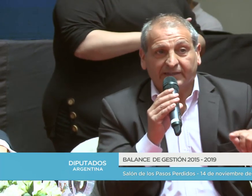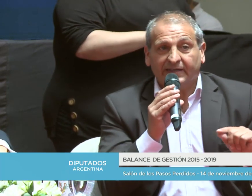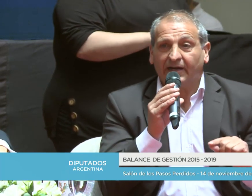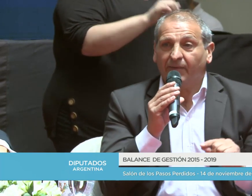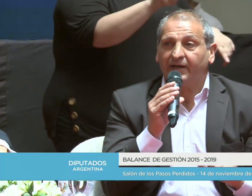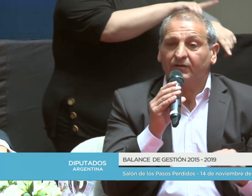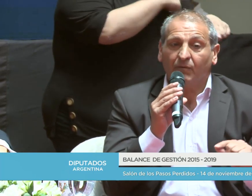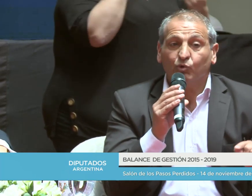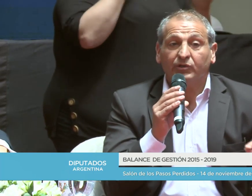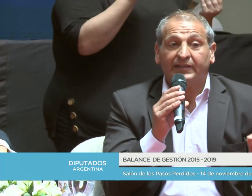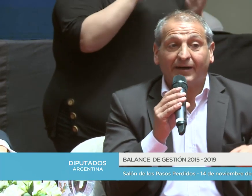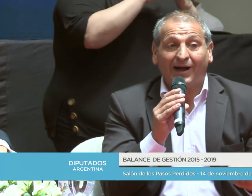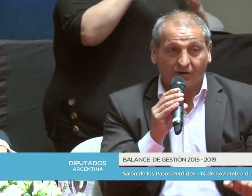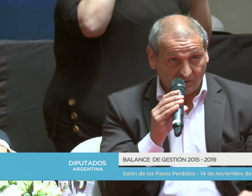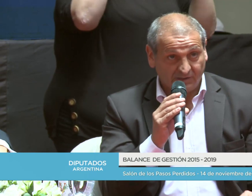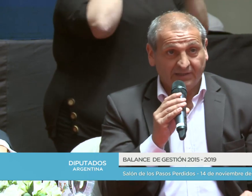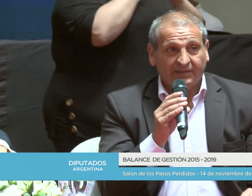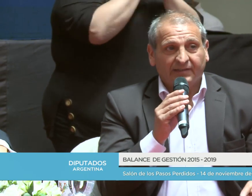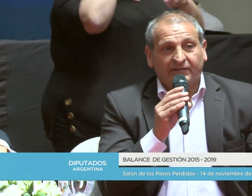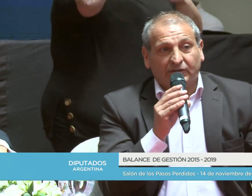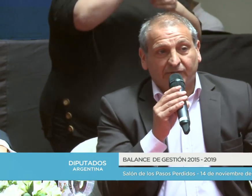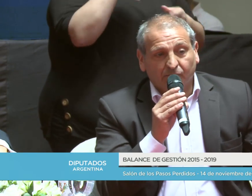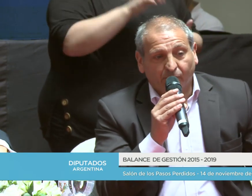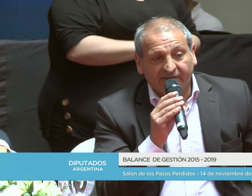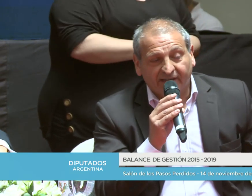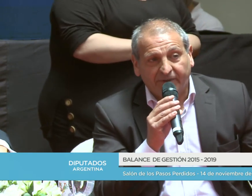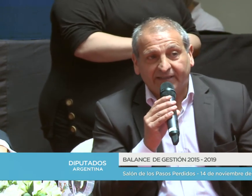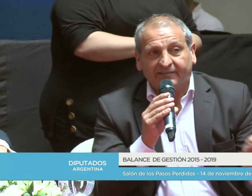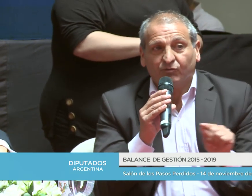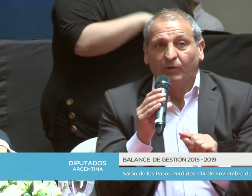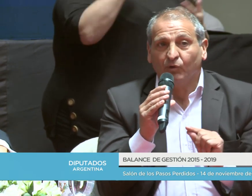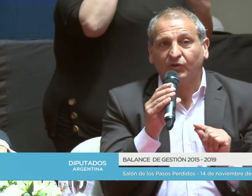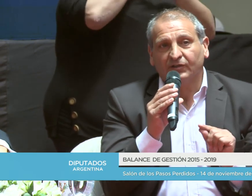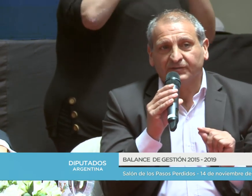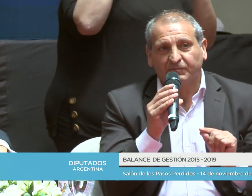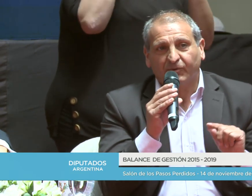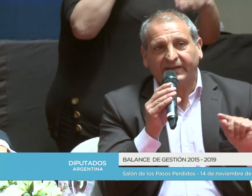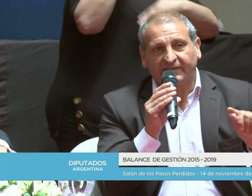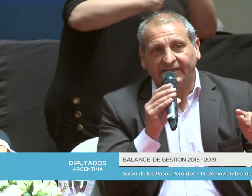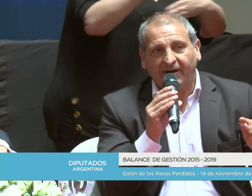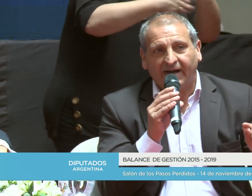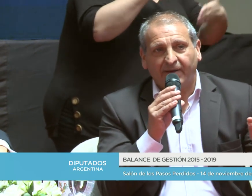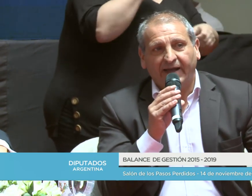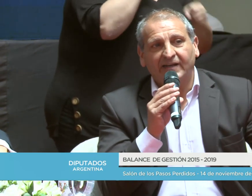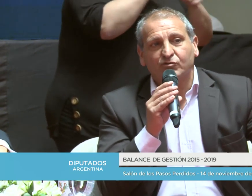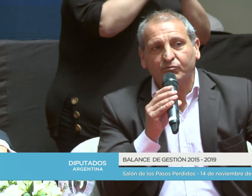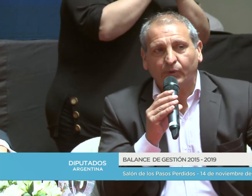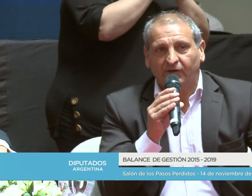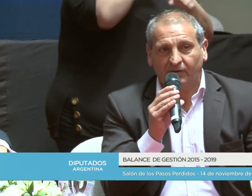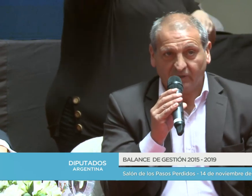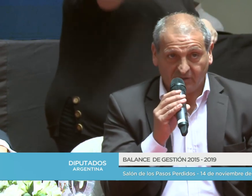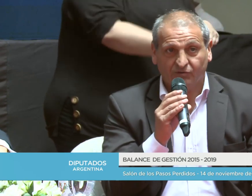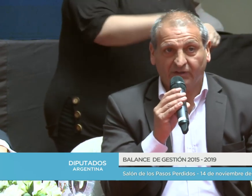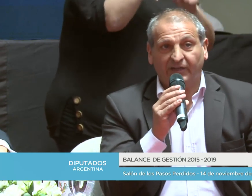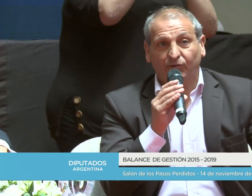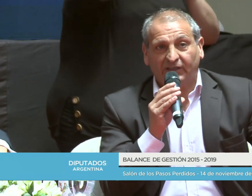donde las costumbres que tenían que ver con el mundo del trabajo pueden ser vistas en su evolución, porque se trabajaba en el subsuelo